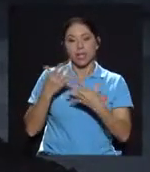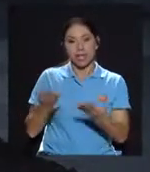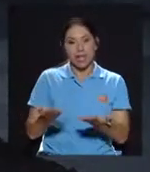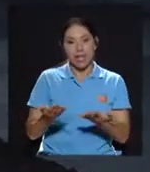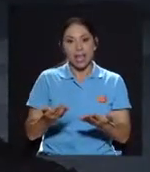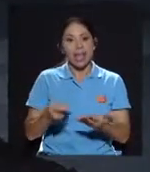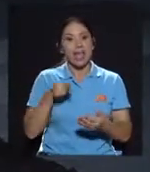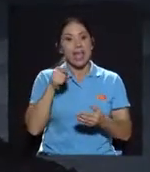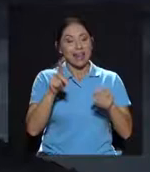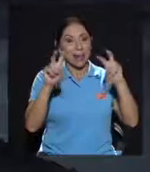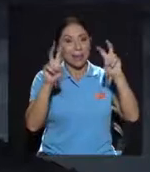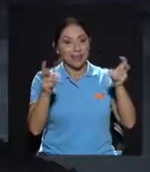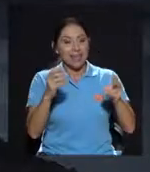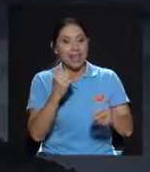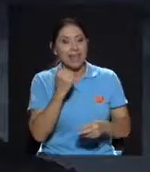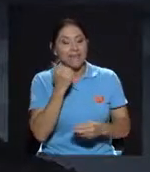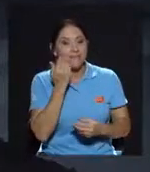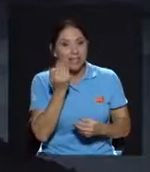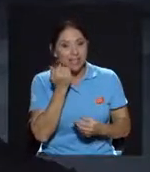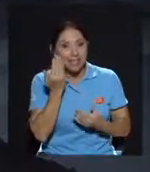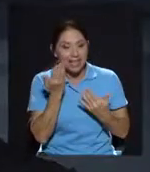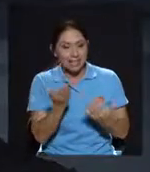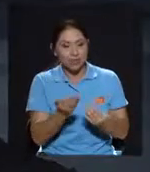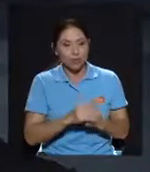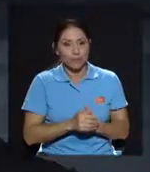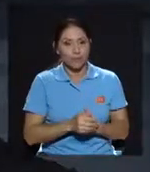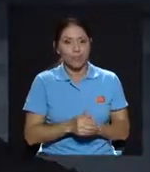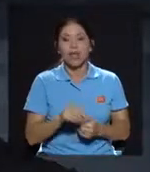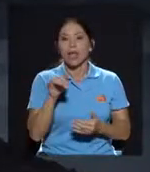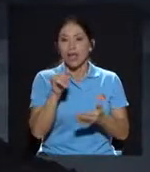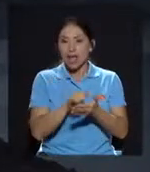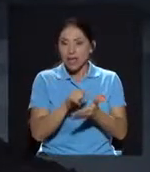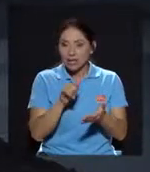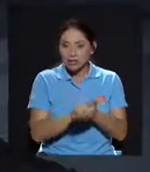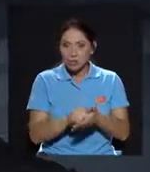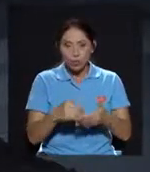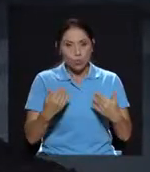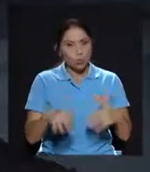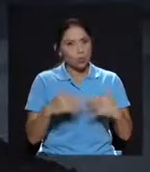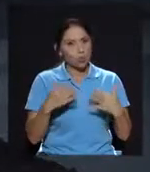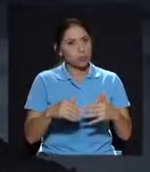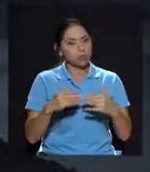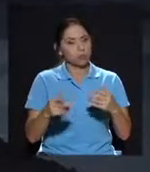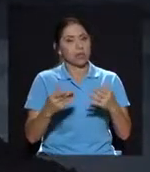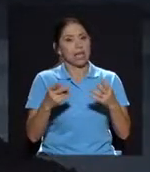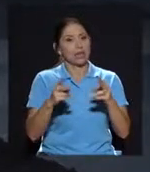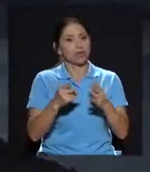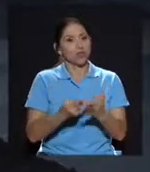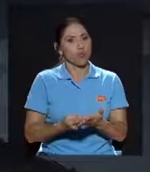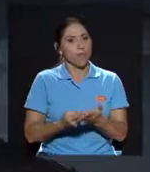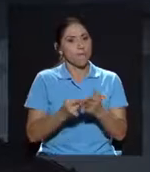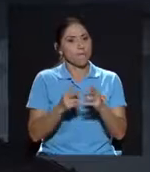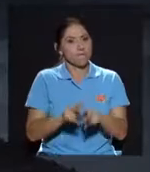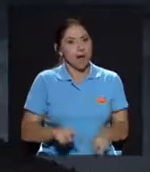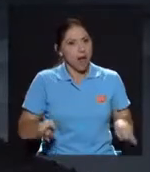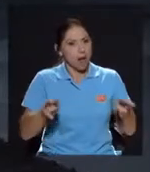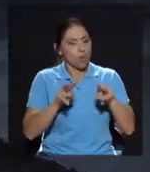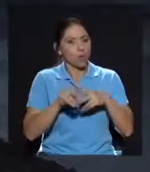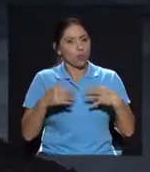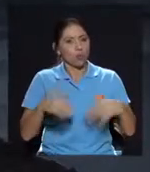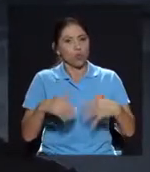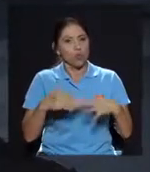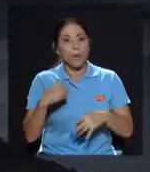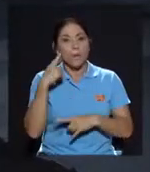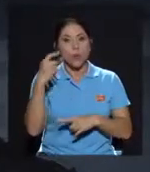en la materia de facilitación esto es un gran gran valor porque de alguna manera el